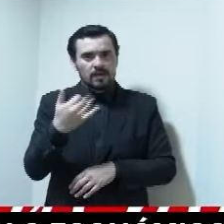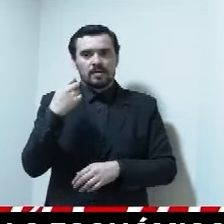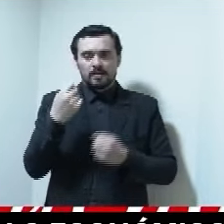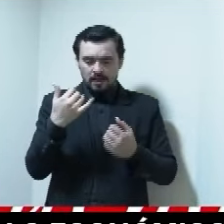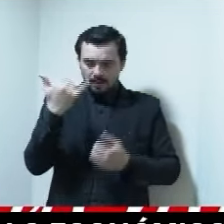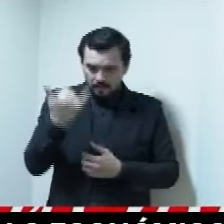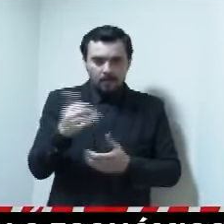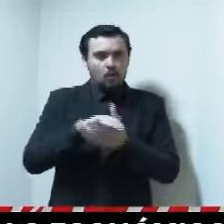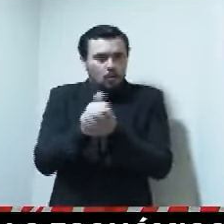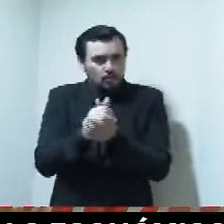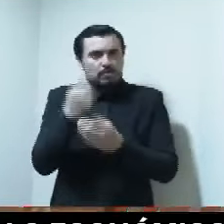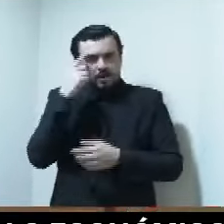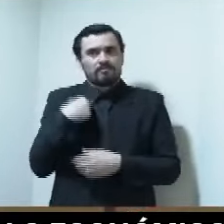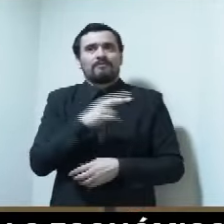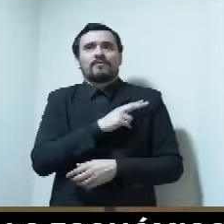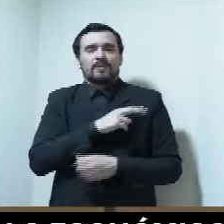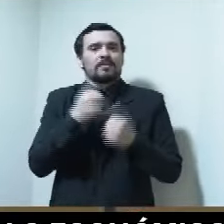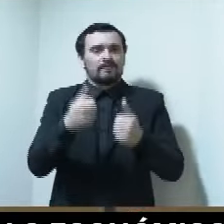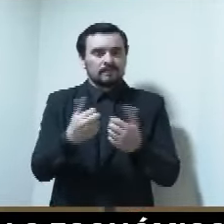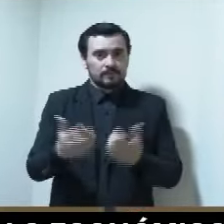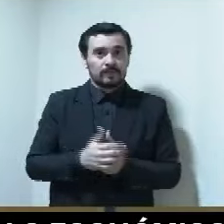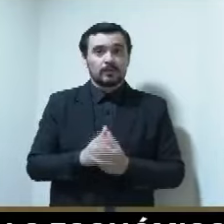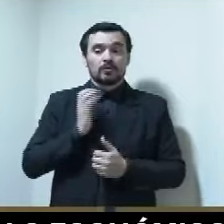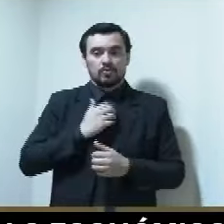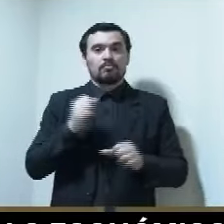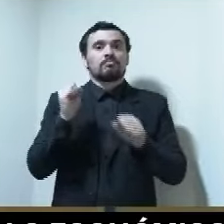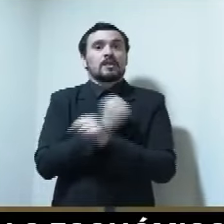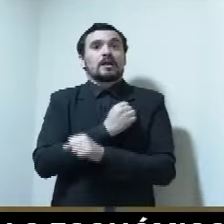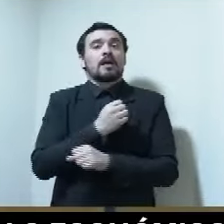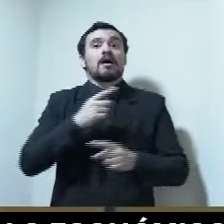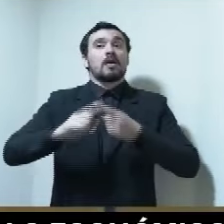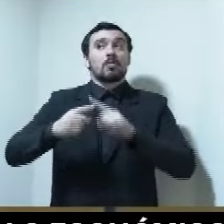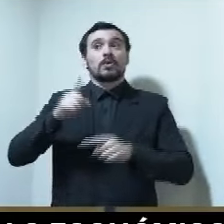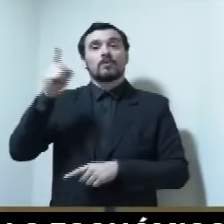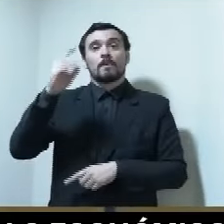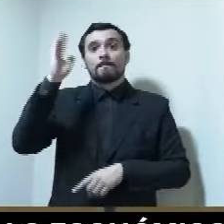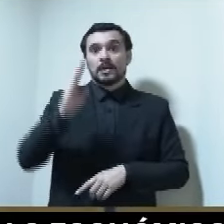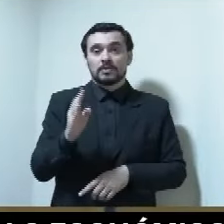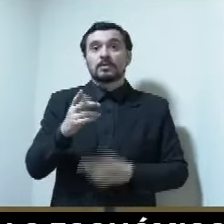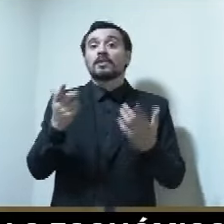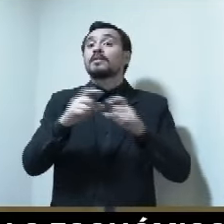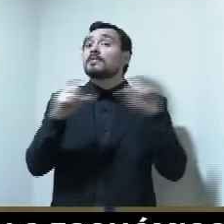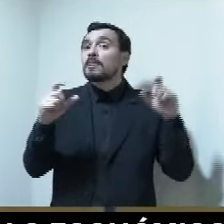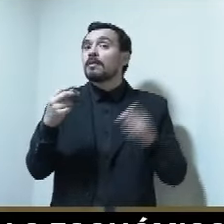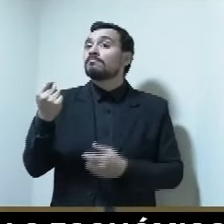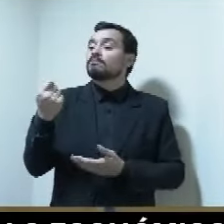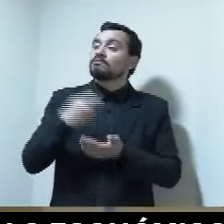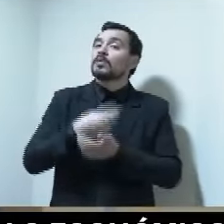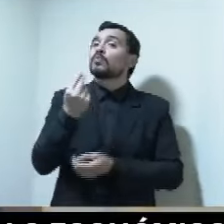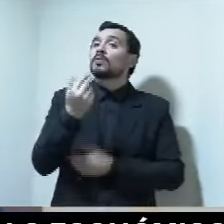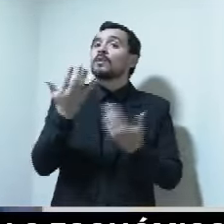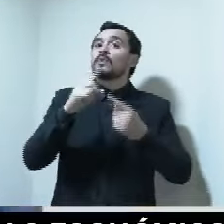vivir dignamente. Logramos un acuerdo histórico con Brasil, sobre la tarifa de la energía de Itaipú